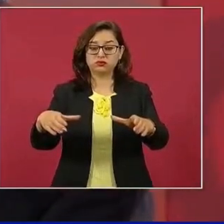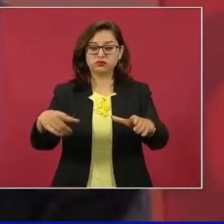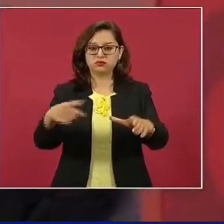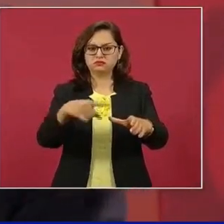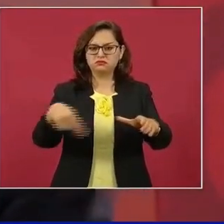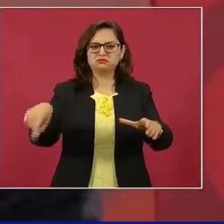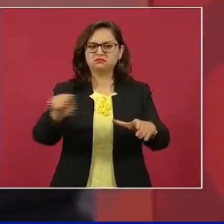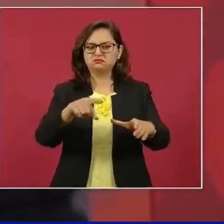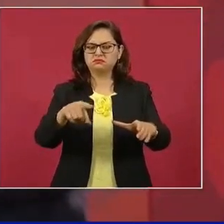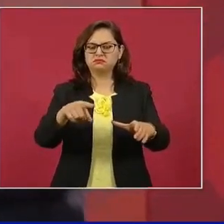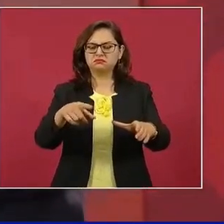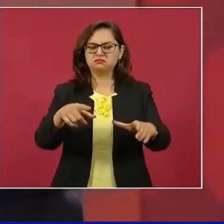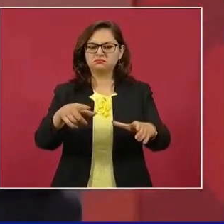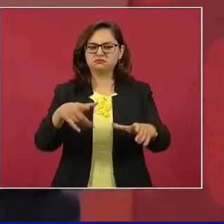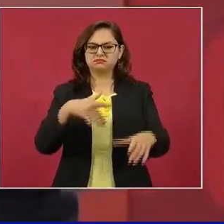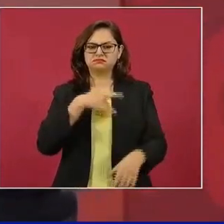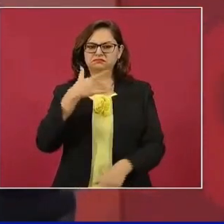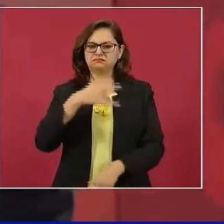ocultan,